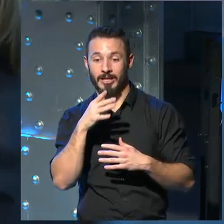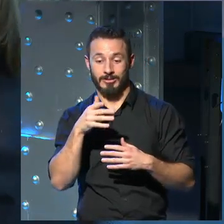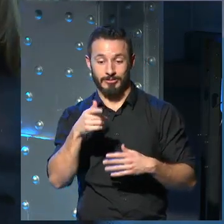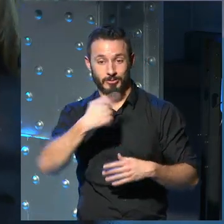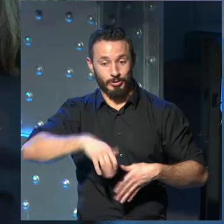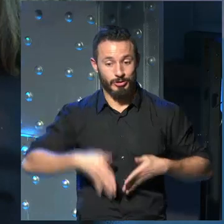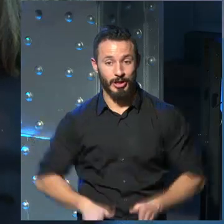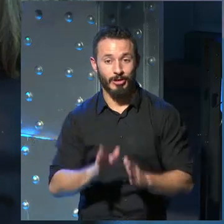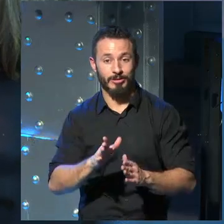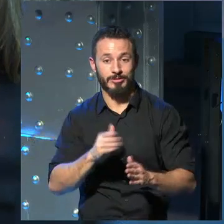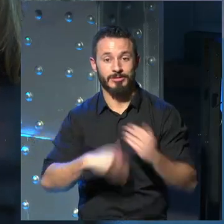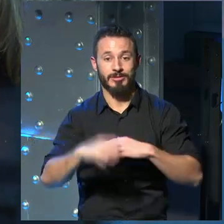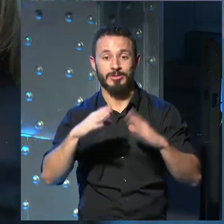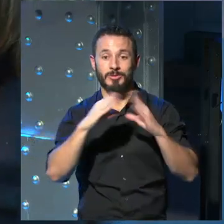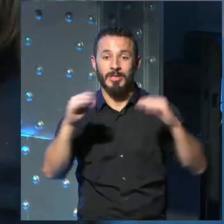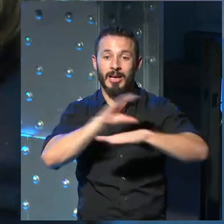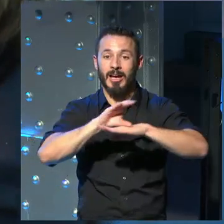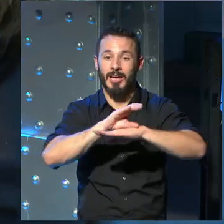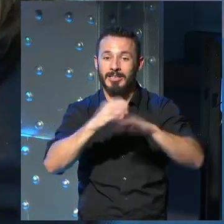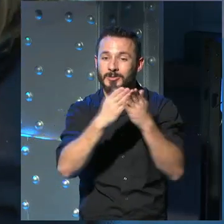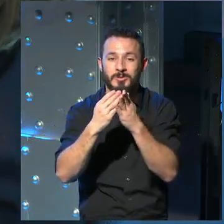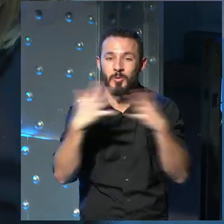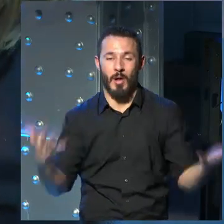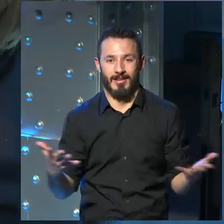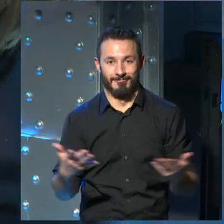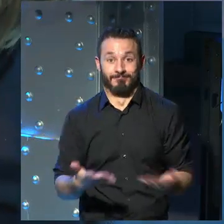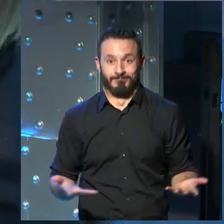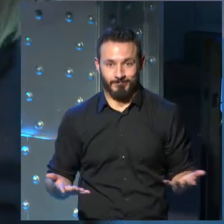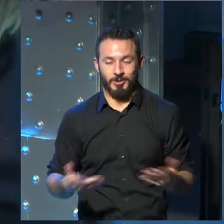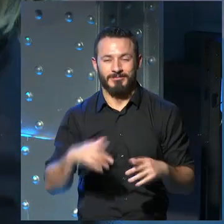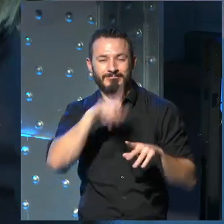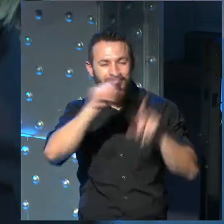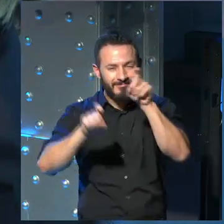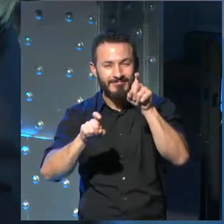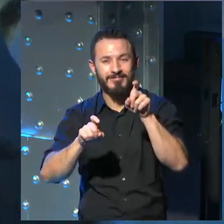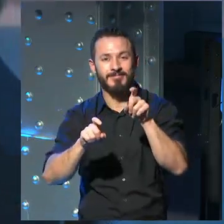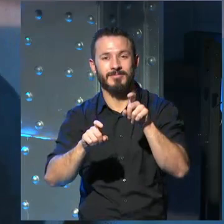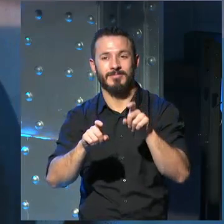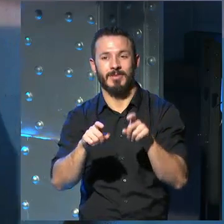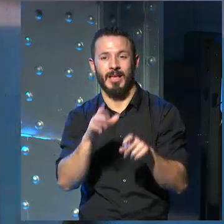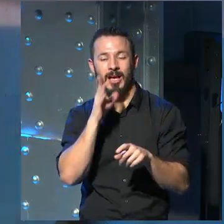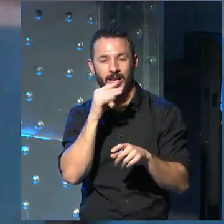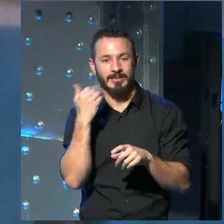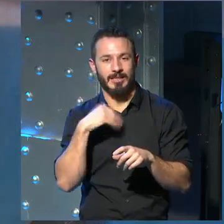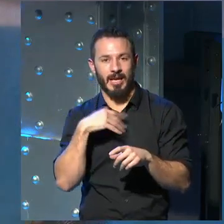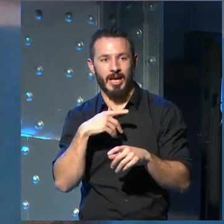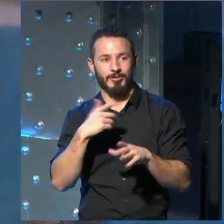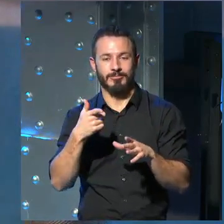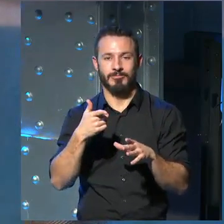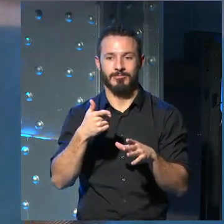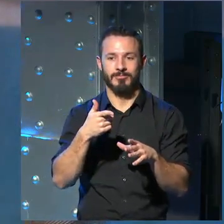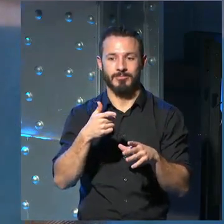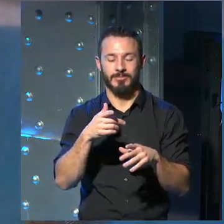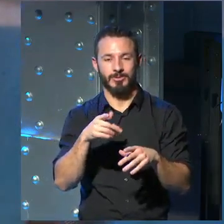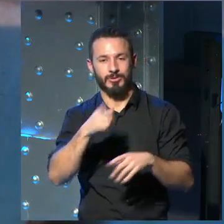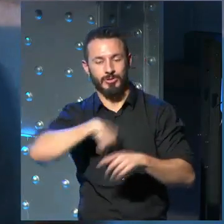nuestros hijos y ese tipo de cuestiones en donde lo cierto es que hoy existe ya un gap de oferta y demanda, ¿no? Hablamos de